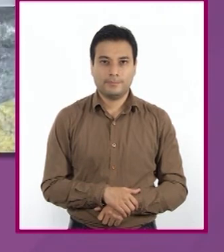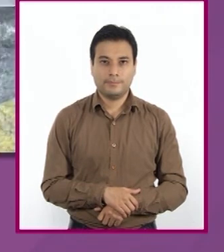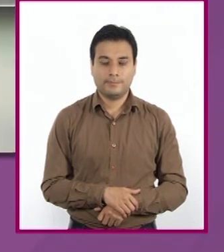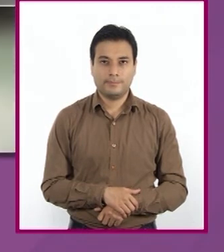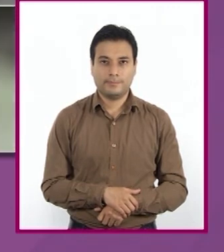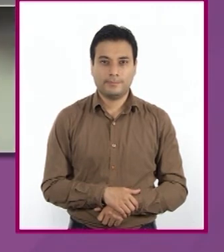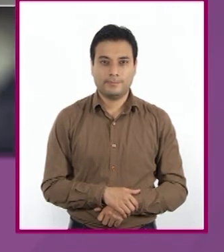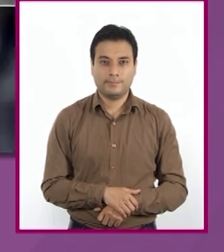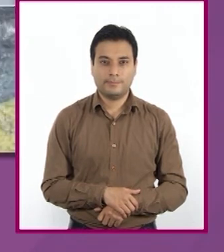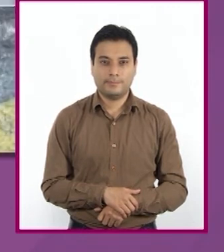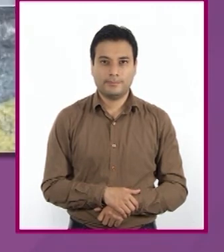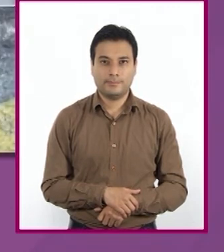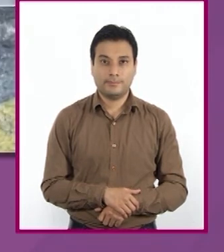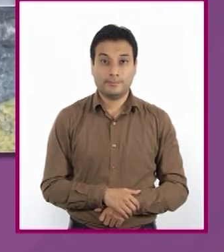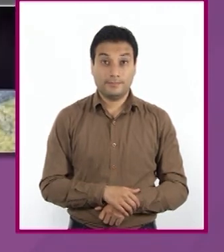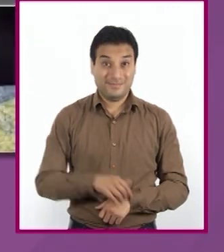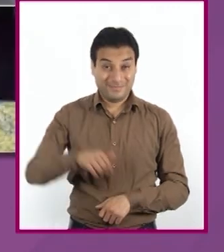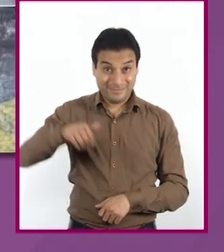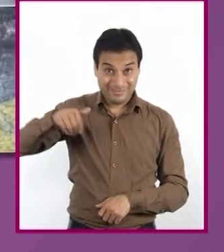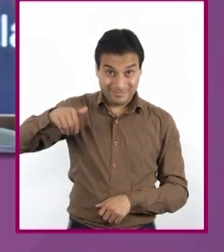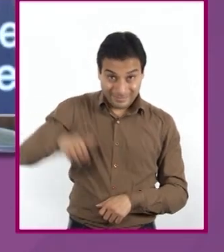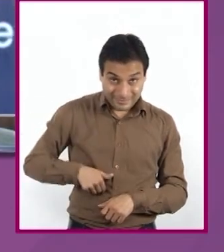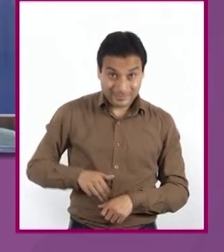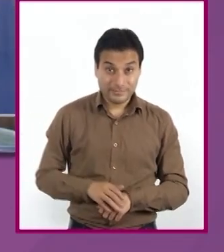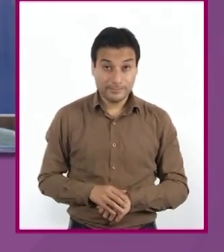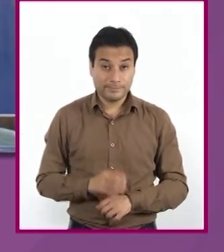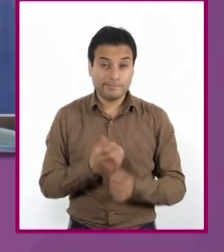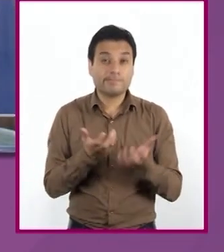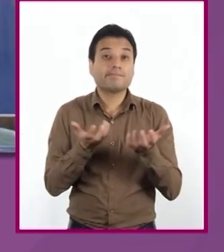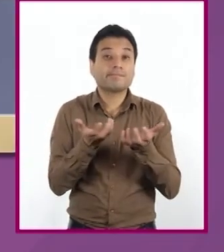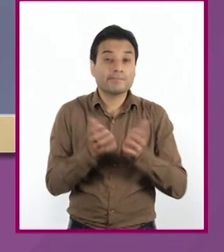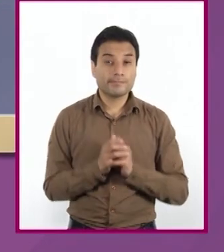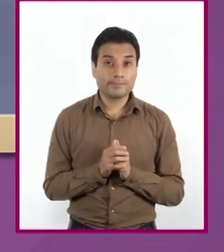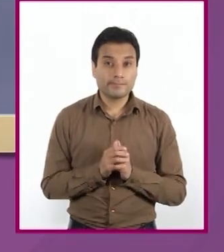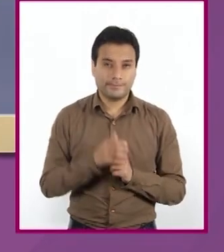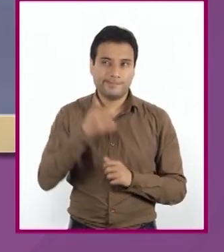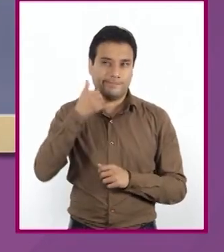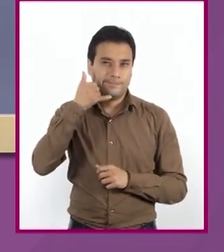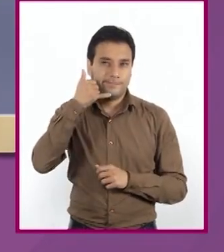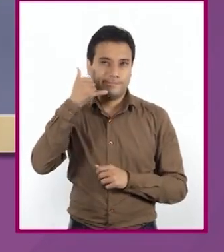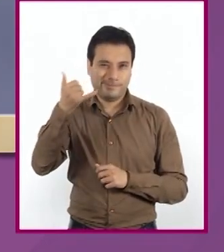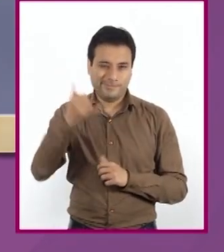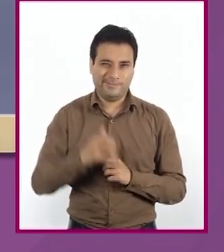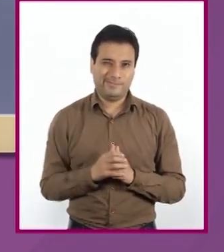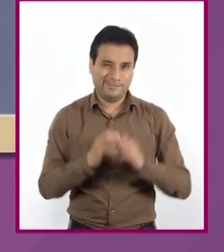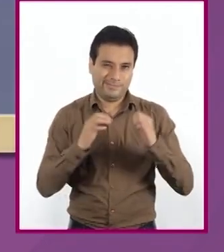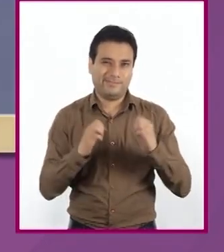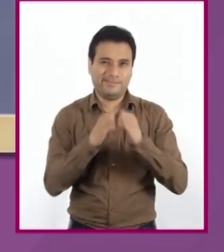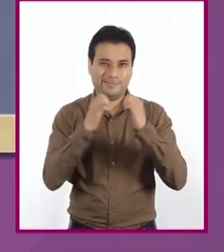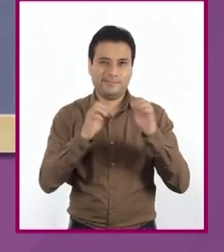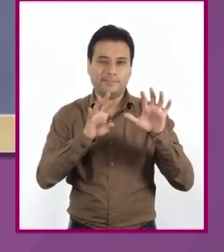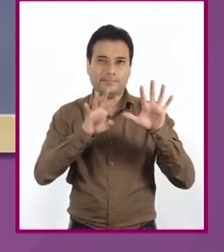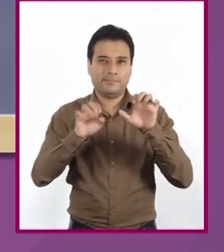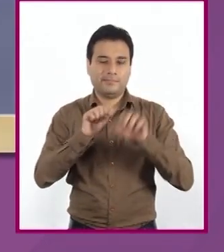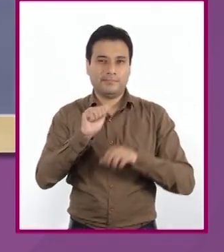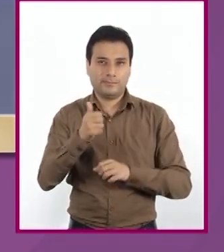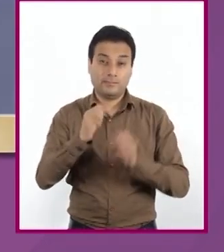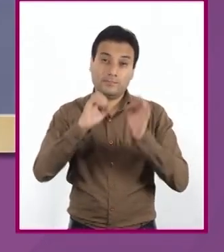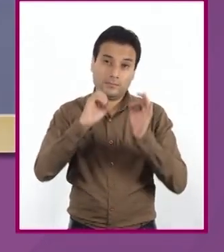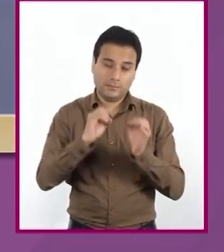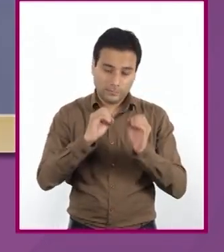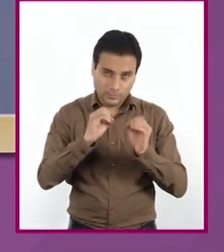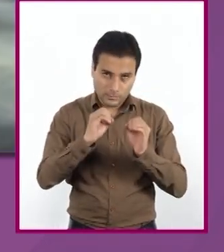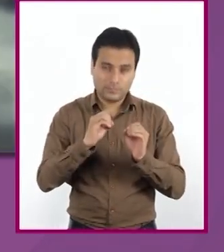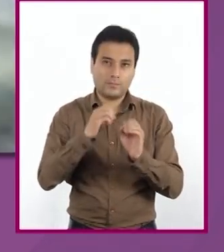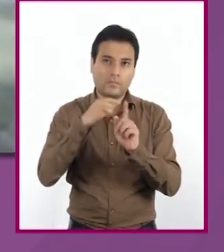Ante un accidente eléctrico debemos llamar al servicio de emergencia 911 o bien a la Cruz Roja